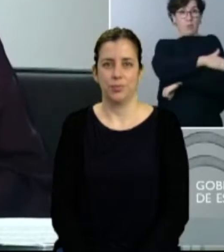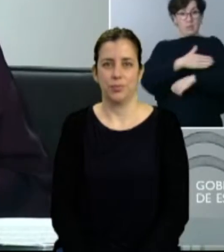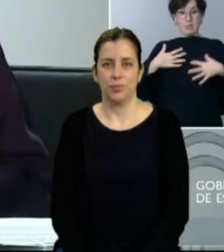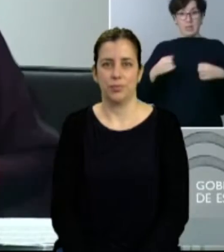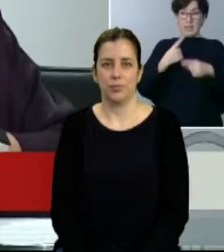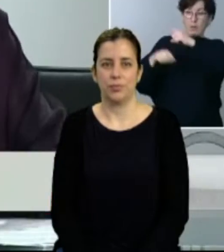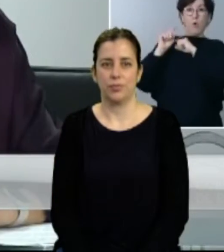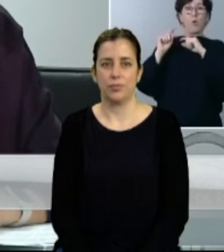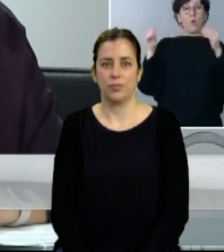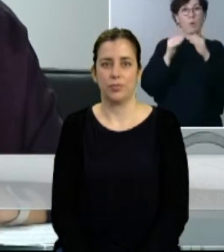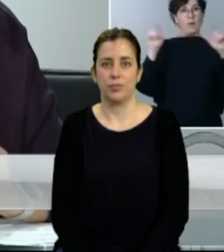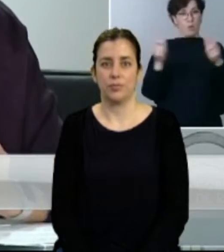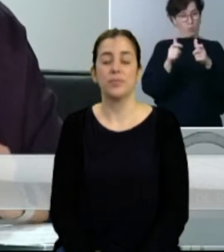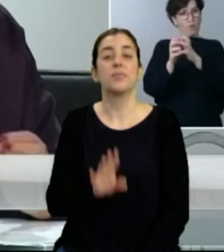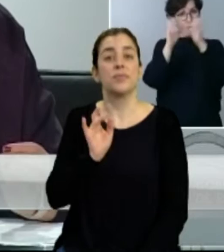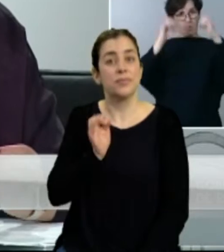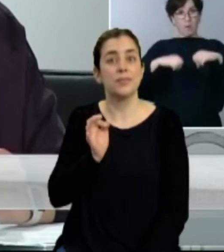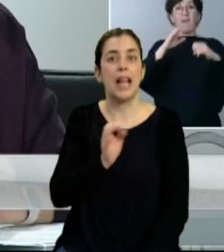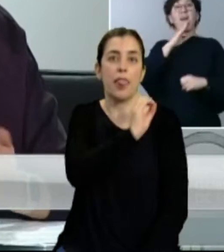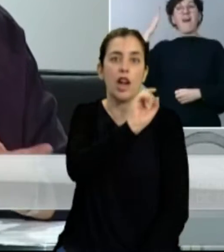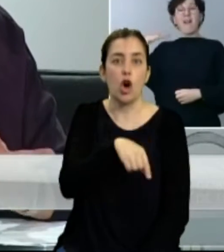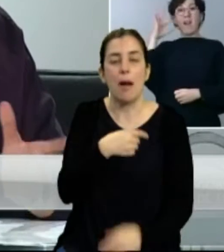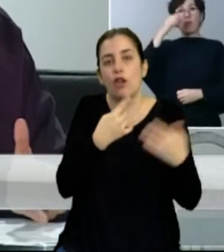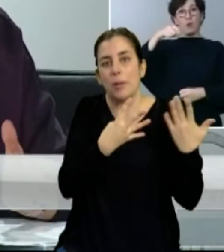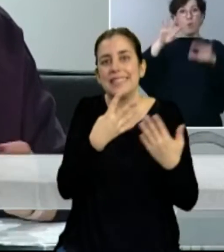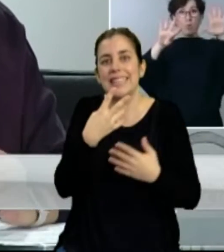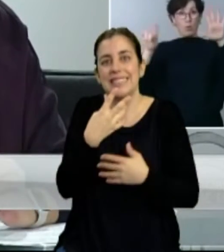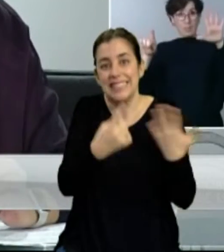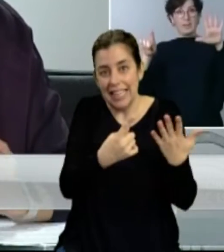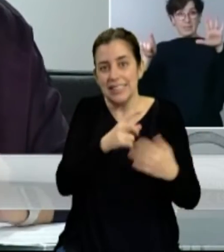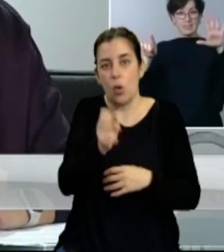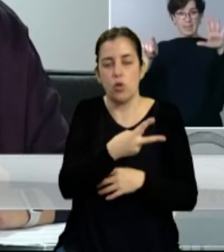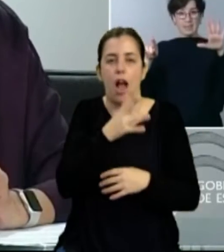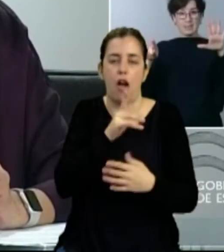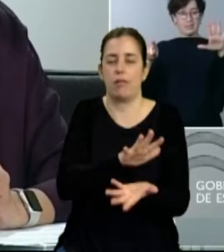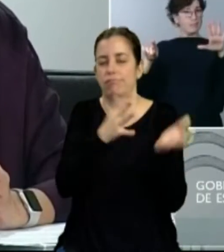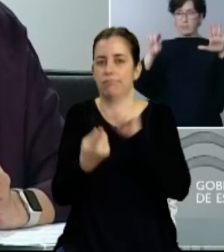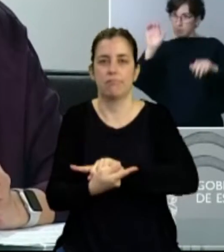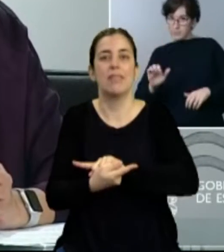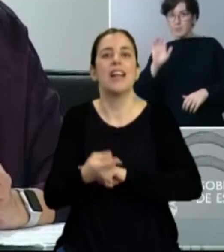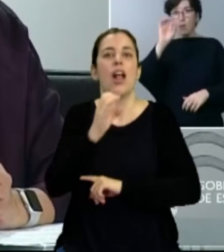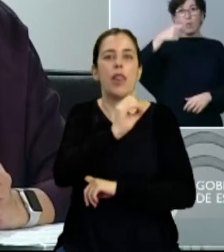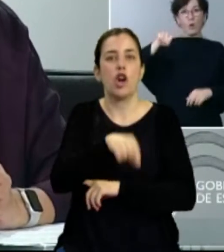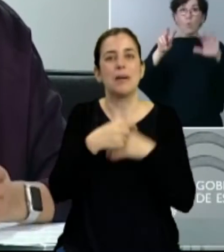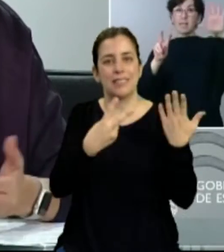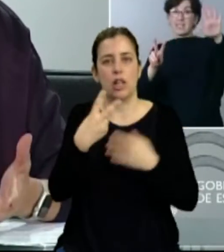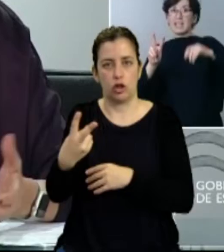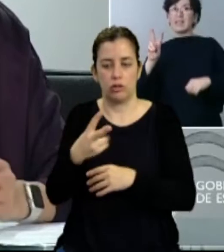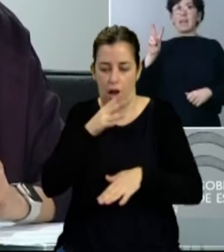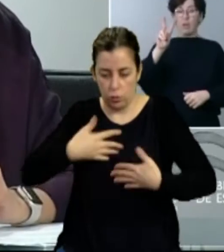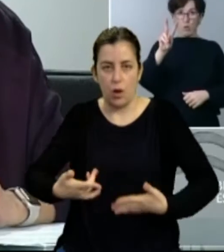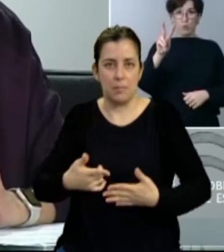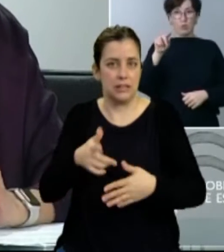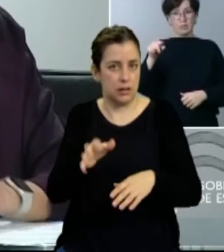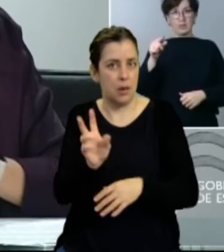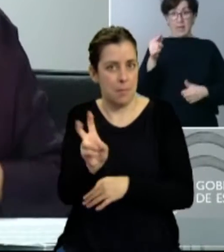Se ha pasado de 0,96 euros, que era lo vigente, a 0,72, que este sería actualmente